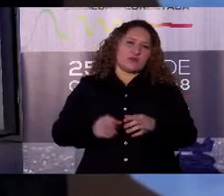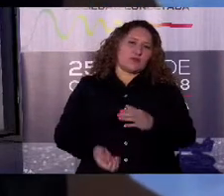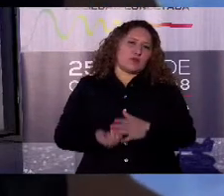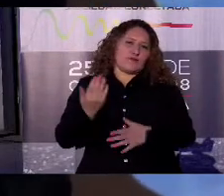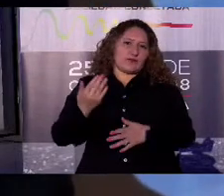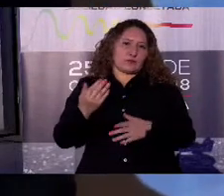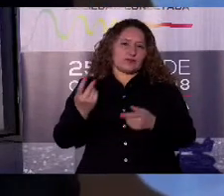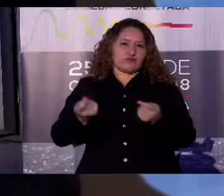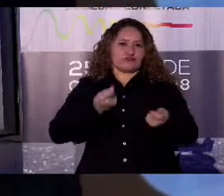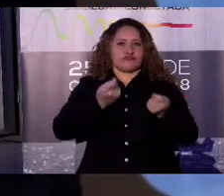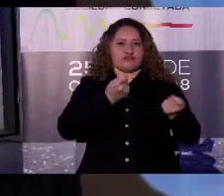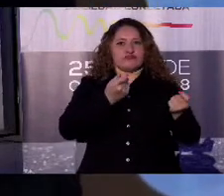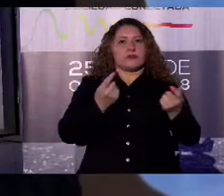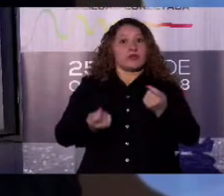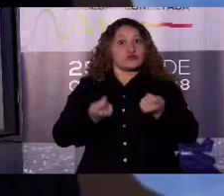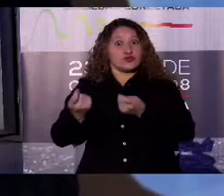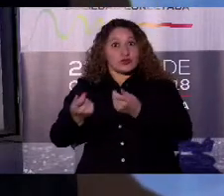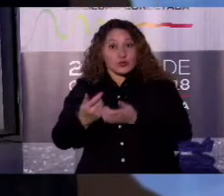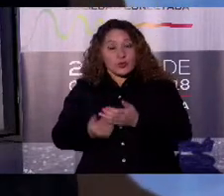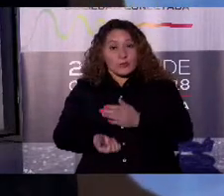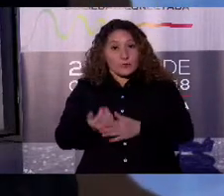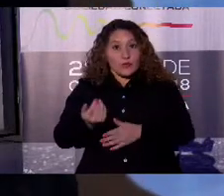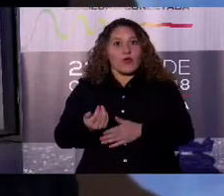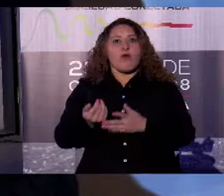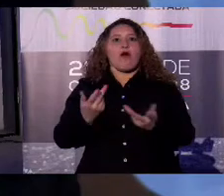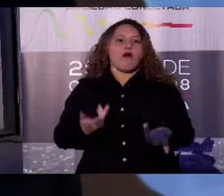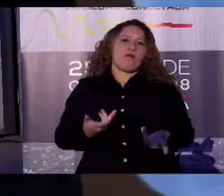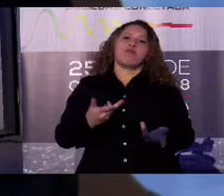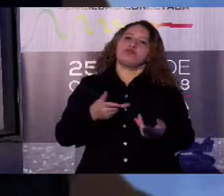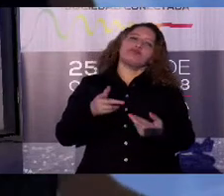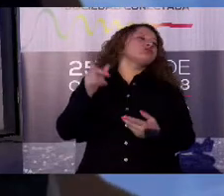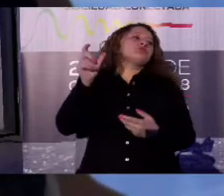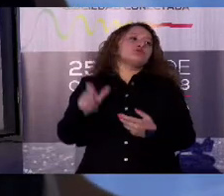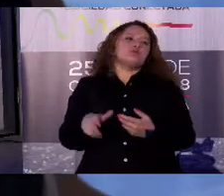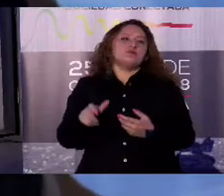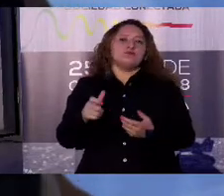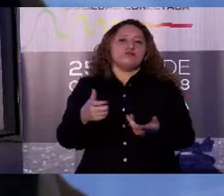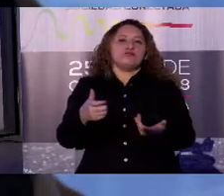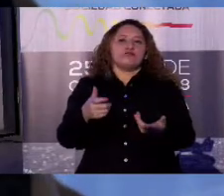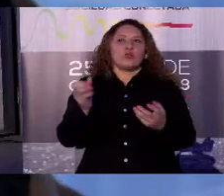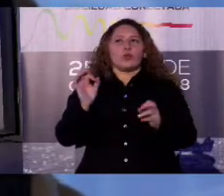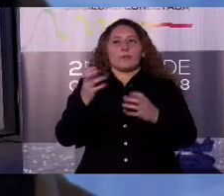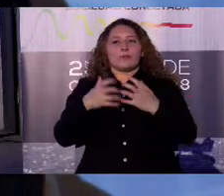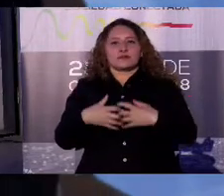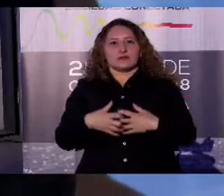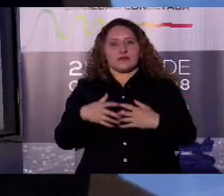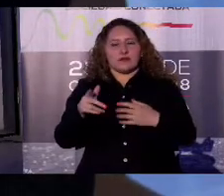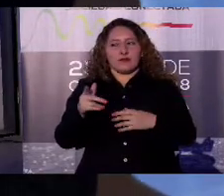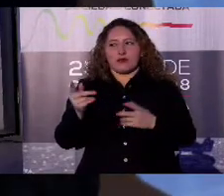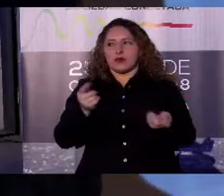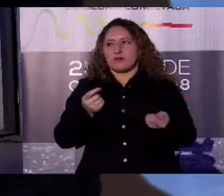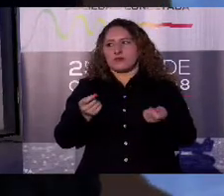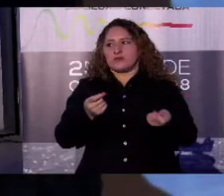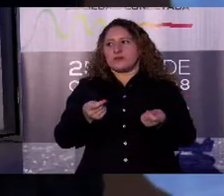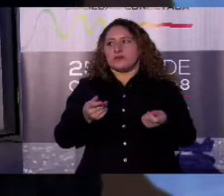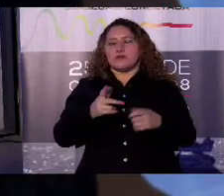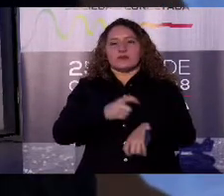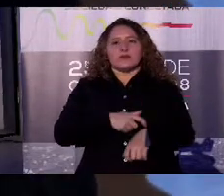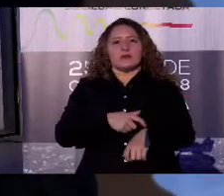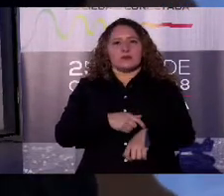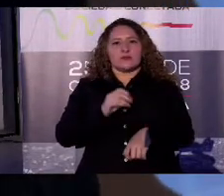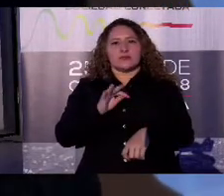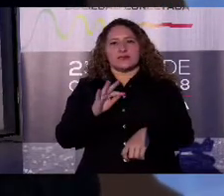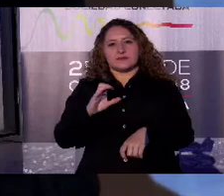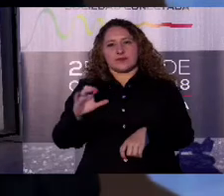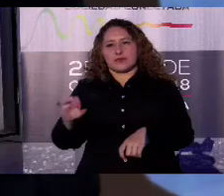Nuevos negocios que estarán ayudando al operador. Por ejemplo, aquí hablamos de un tiempo de optimización de TCP, es